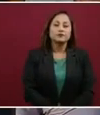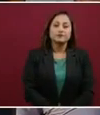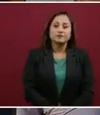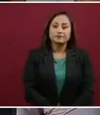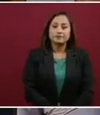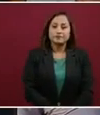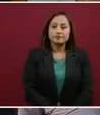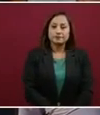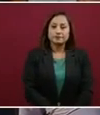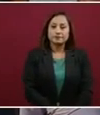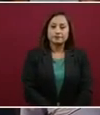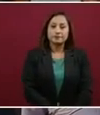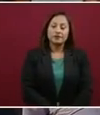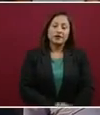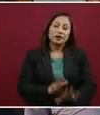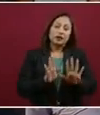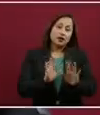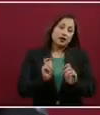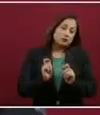de soberanía